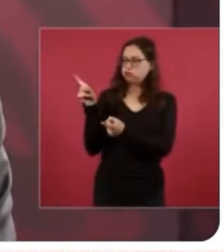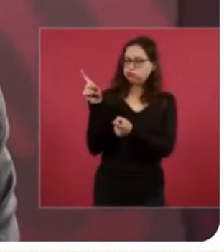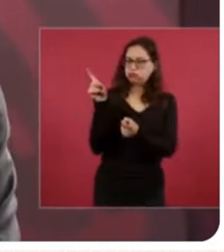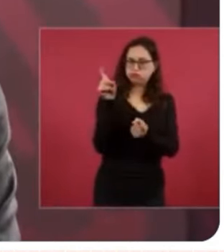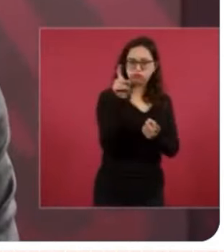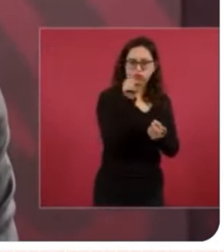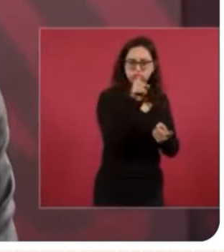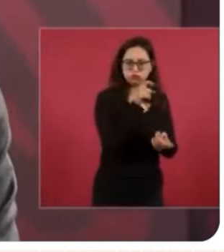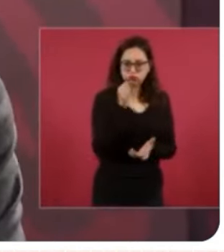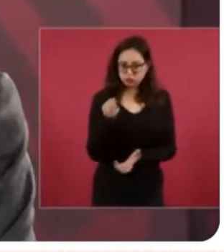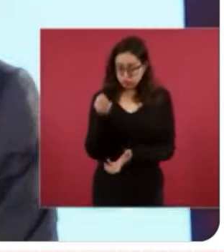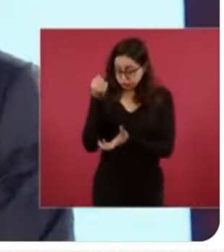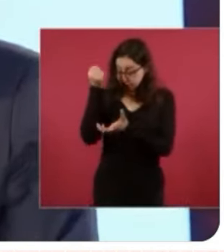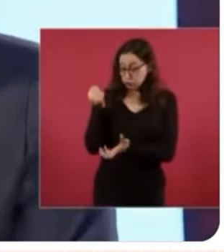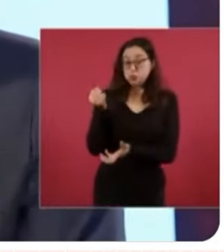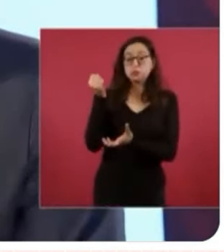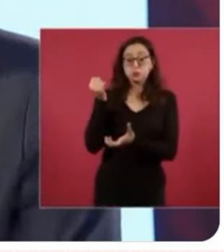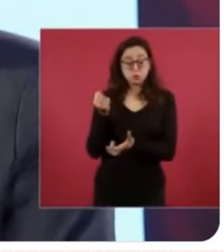de ayer.